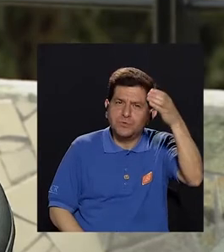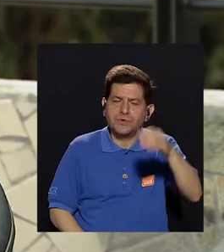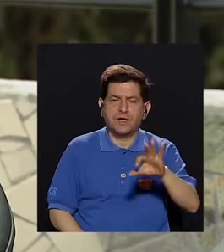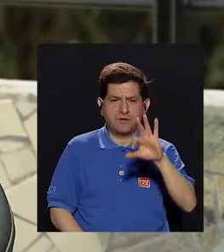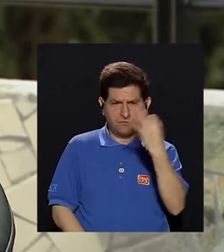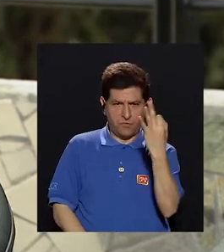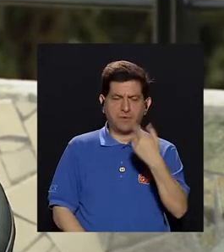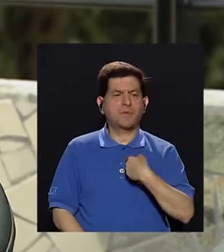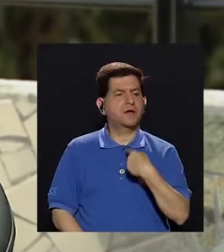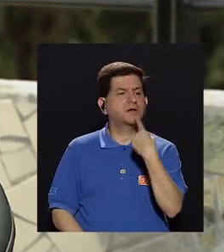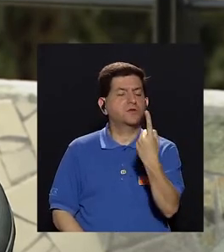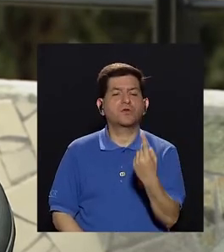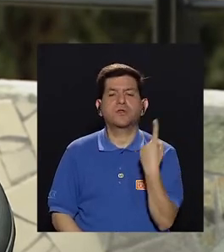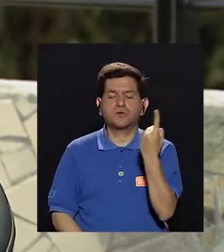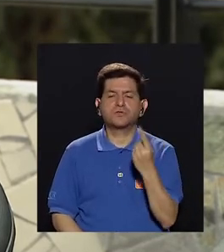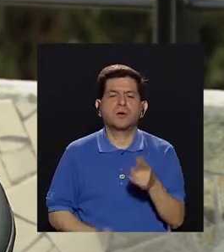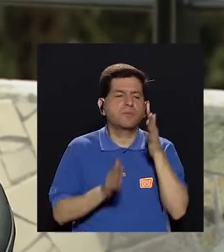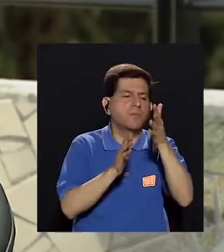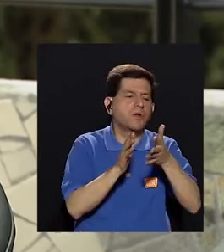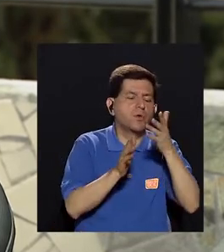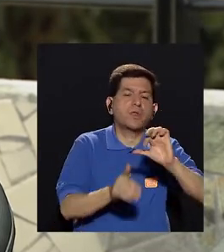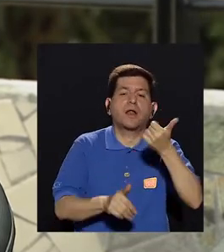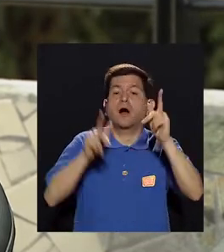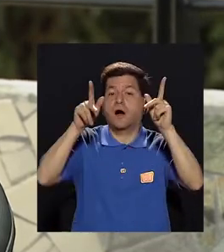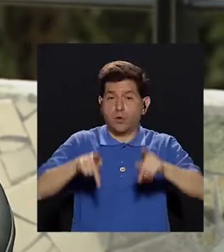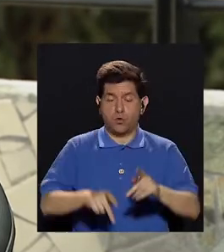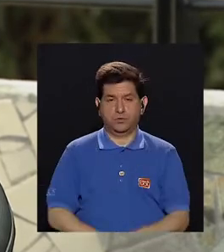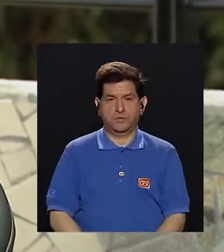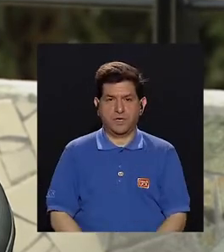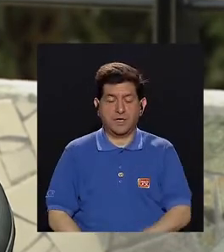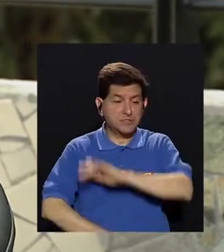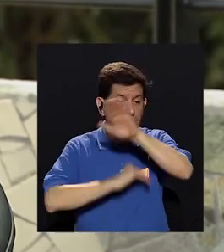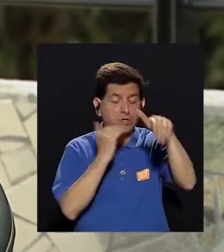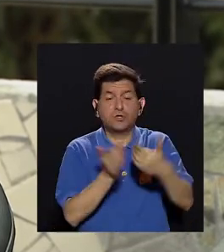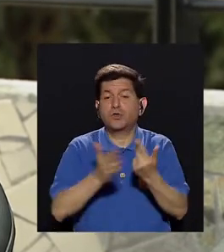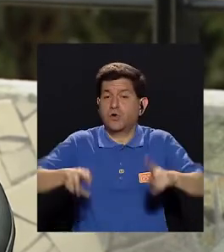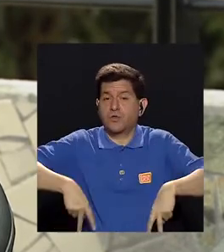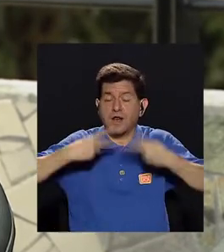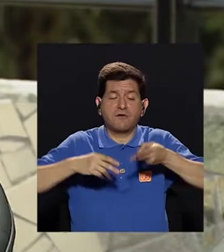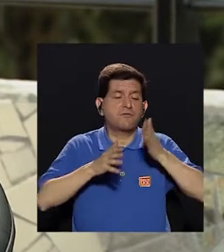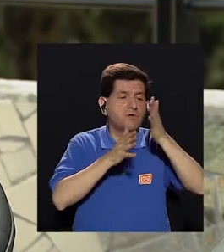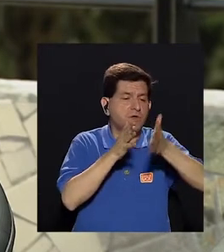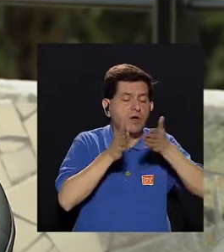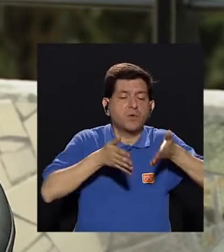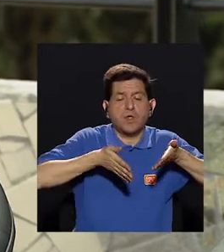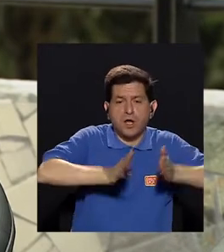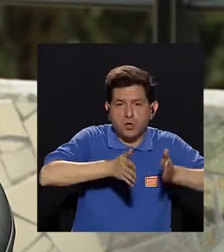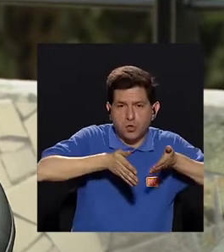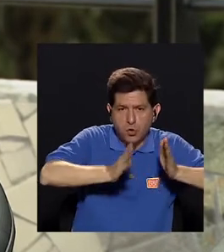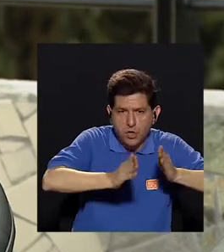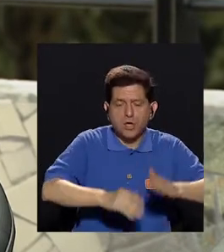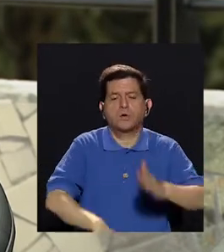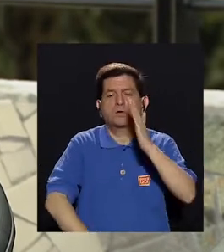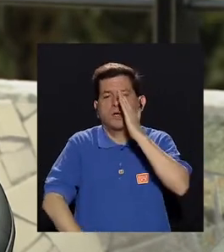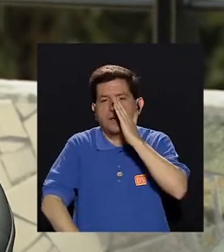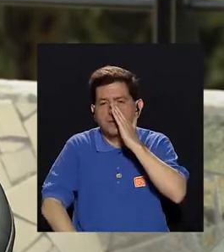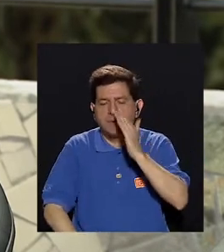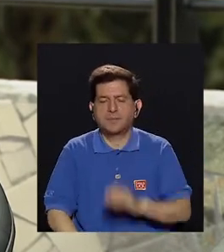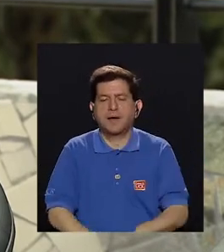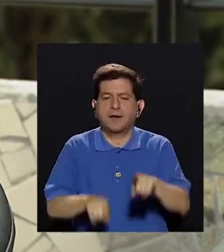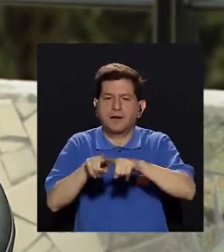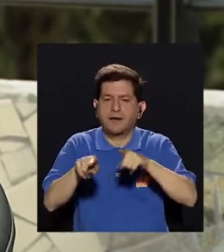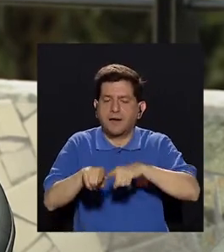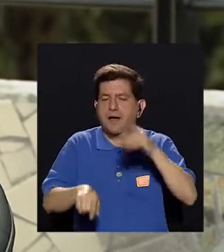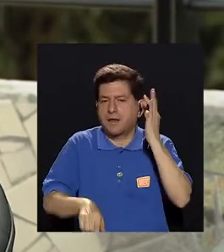siempre digo que hemos sido las cuidadoras de otros. Pasamos toda nuestra vida cuidando a nuestros hijos, a las mamás, a